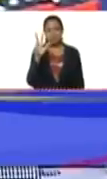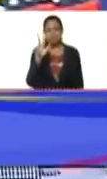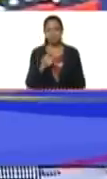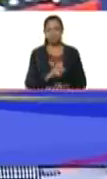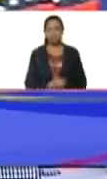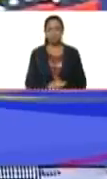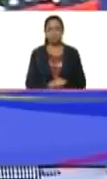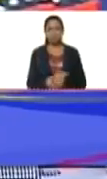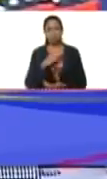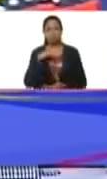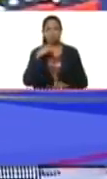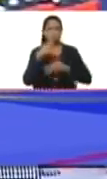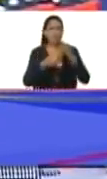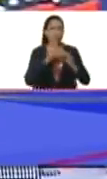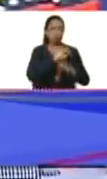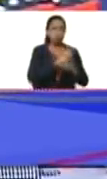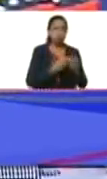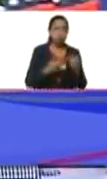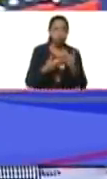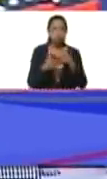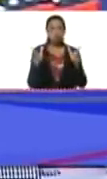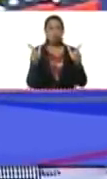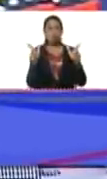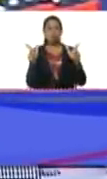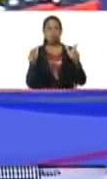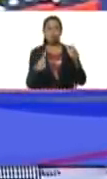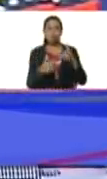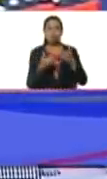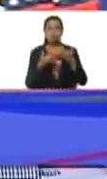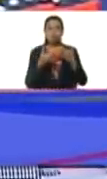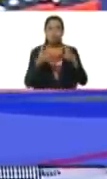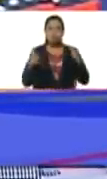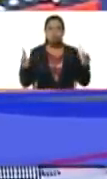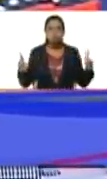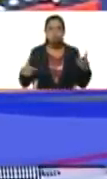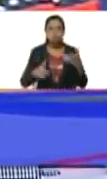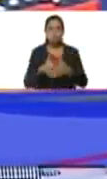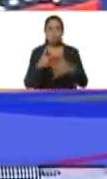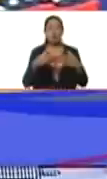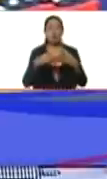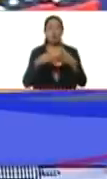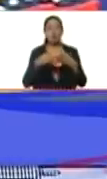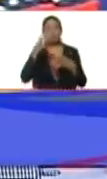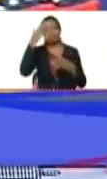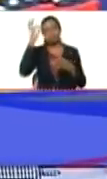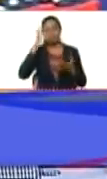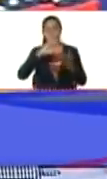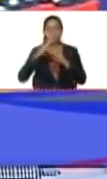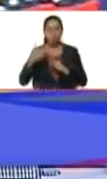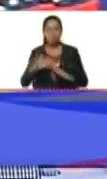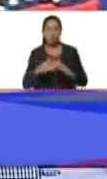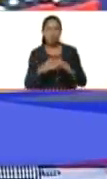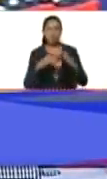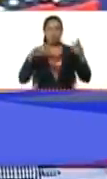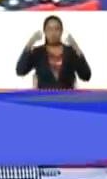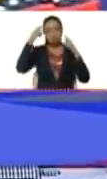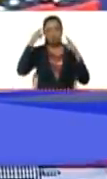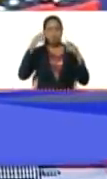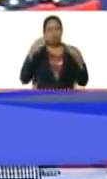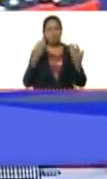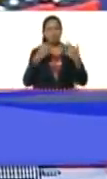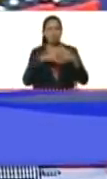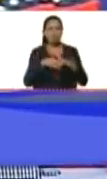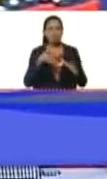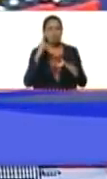Entonces, cuando hablamos de fortalecer y expandir los consejos comunales, las comunas, los CLAP, las UPDI, las VCH,